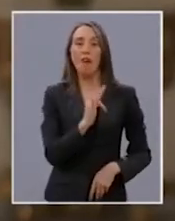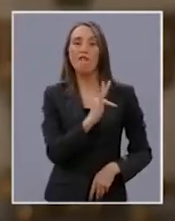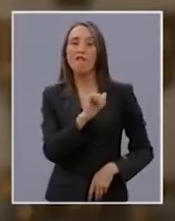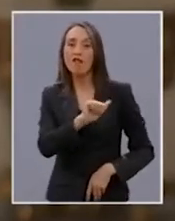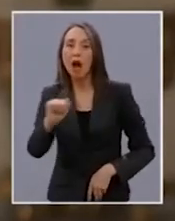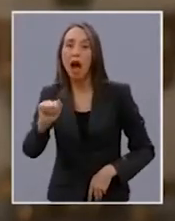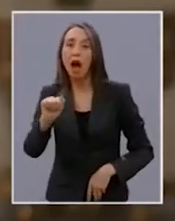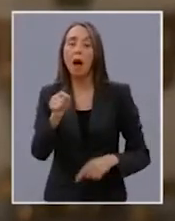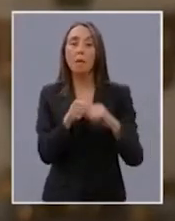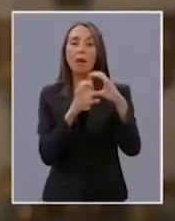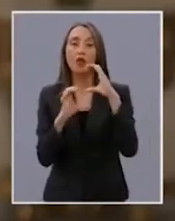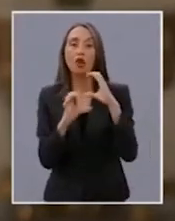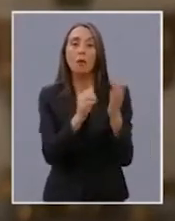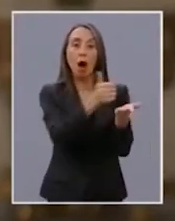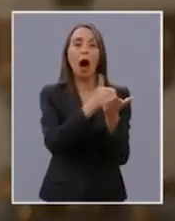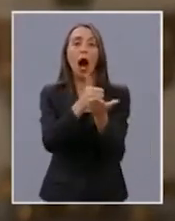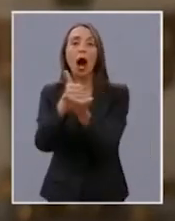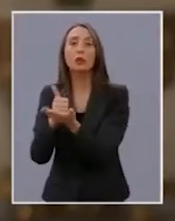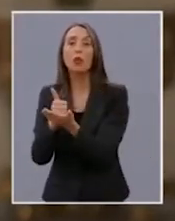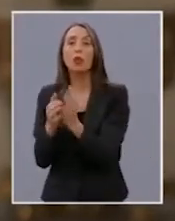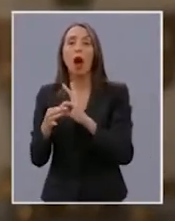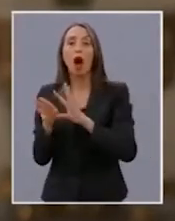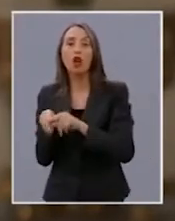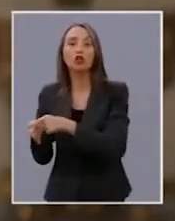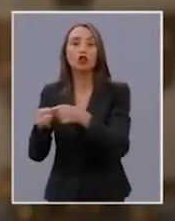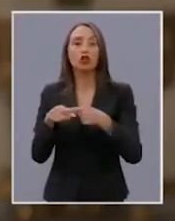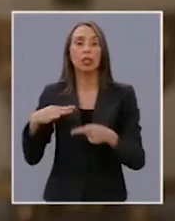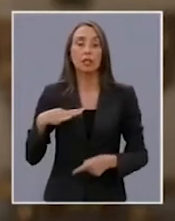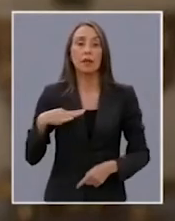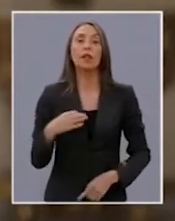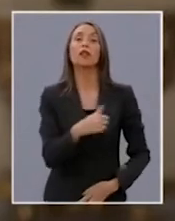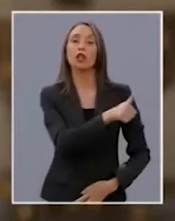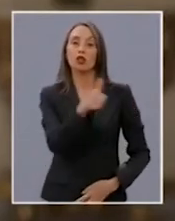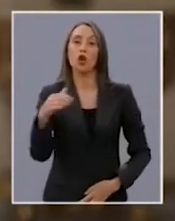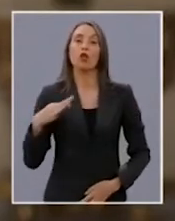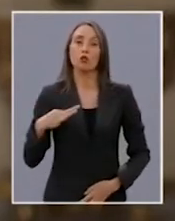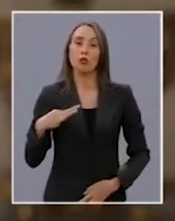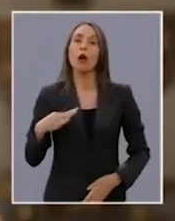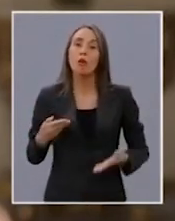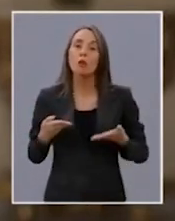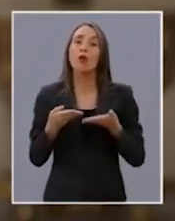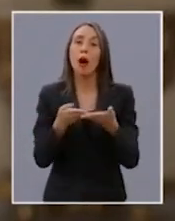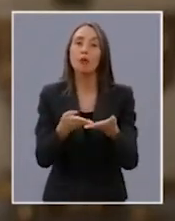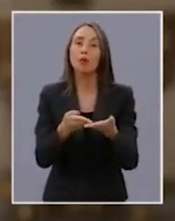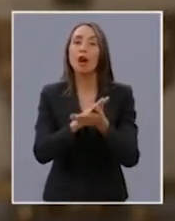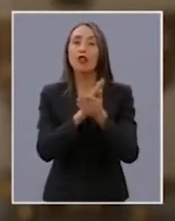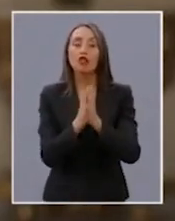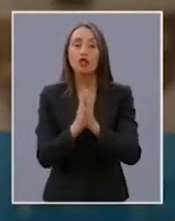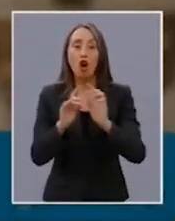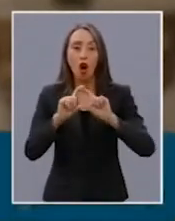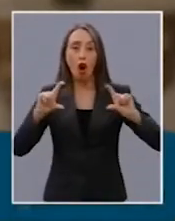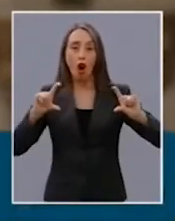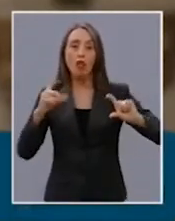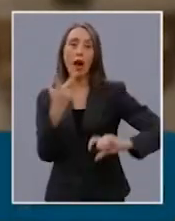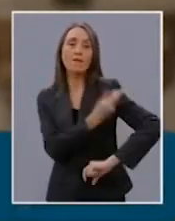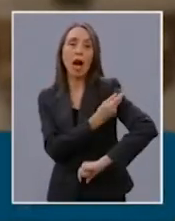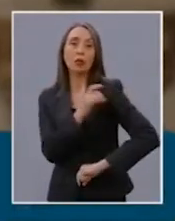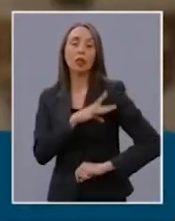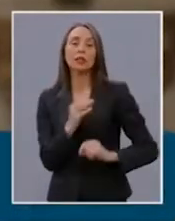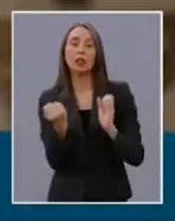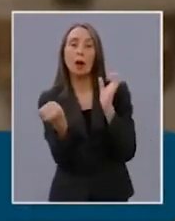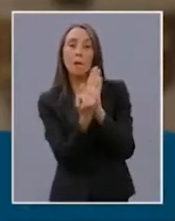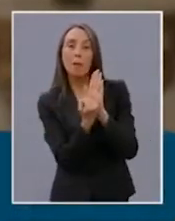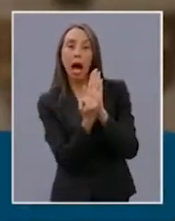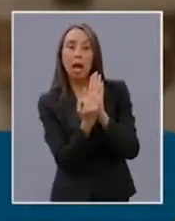comunicación y, sin duda, de la sociedad civil y de todos los ciudadanos. Todas las vacunas en Chile tendrán el sello